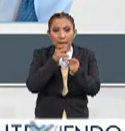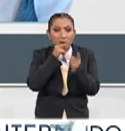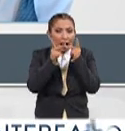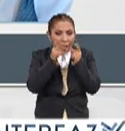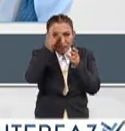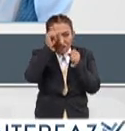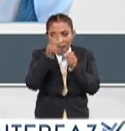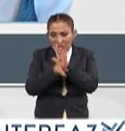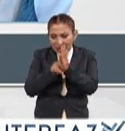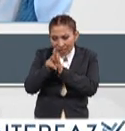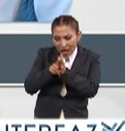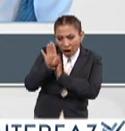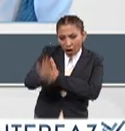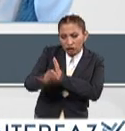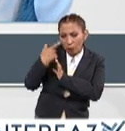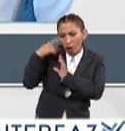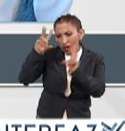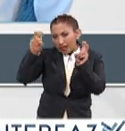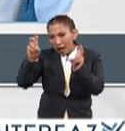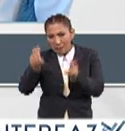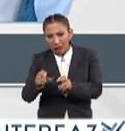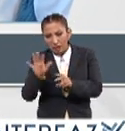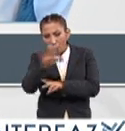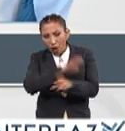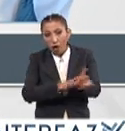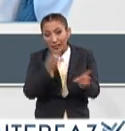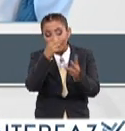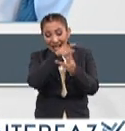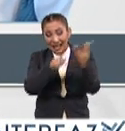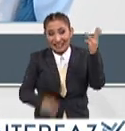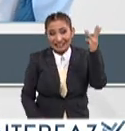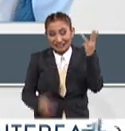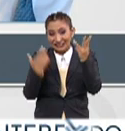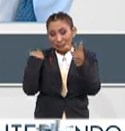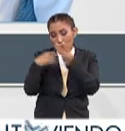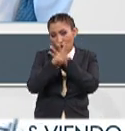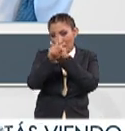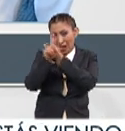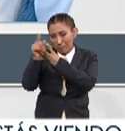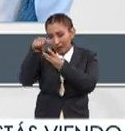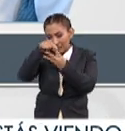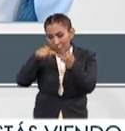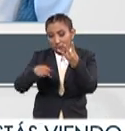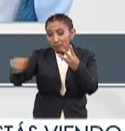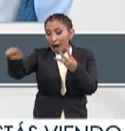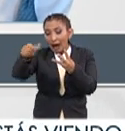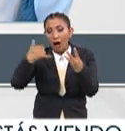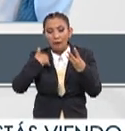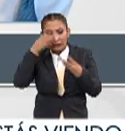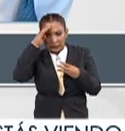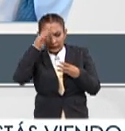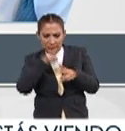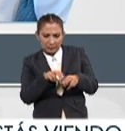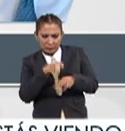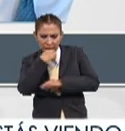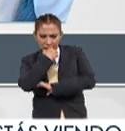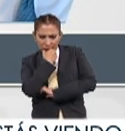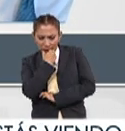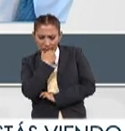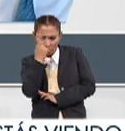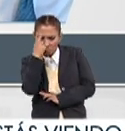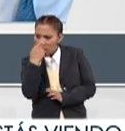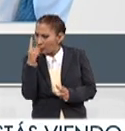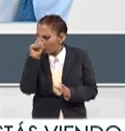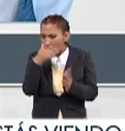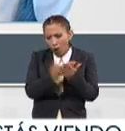través de unos videos, a través de unos casos, estamos presentando 3 casos importantes para que los muchachos reflexionen, planteen